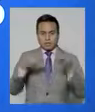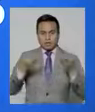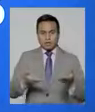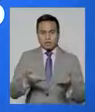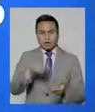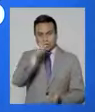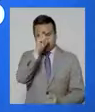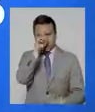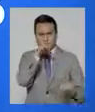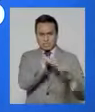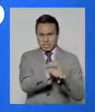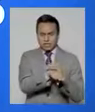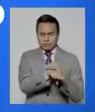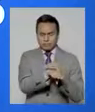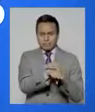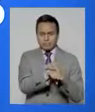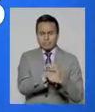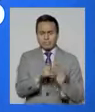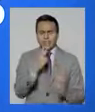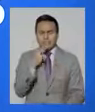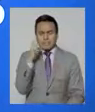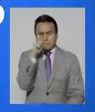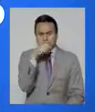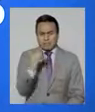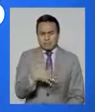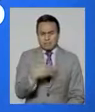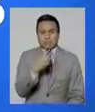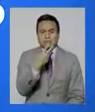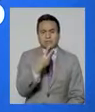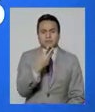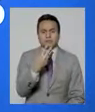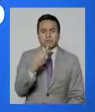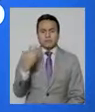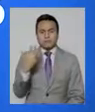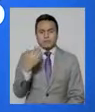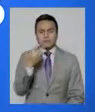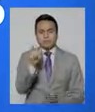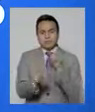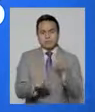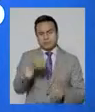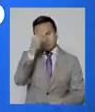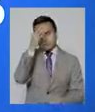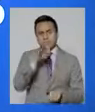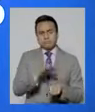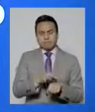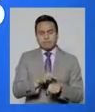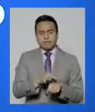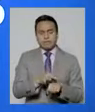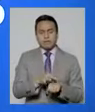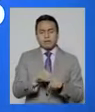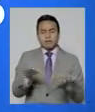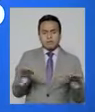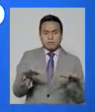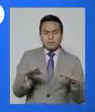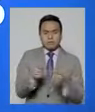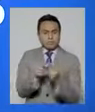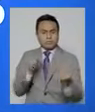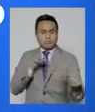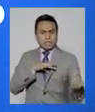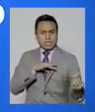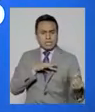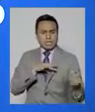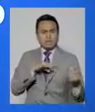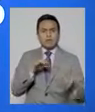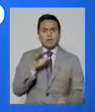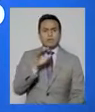hospitalizados en estado crítico, son 399 pacientes y la ocupación a nivel país es